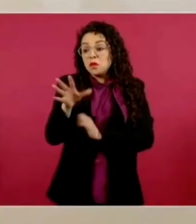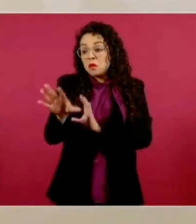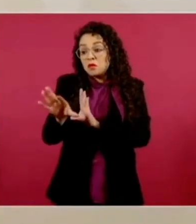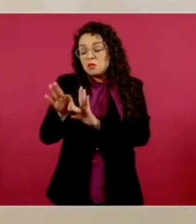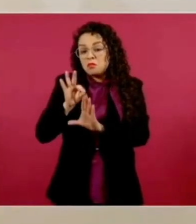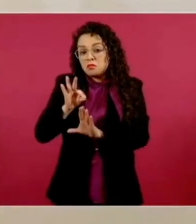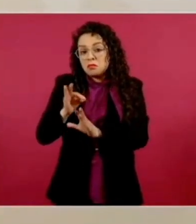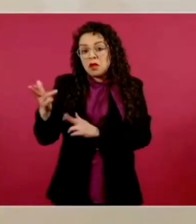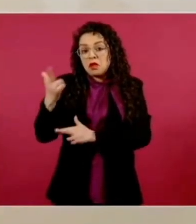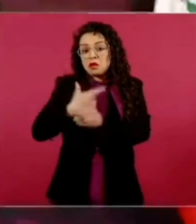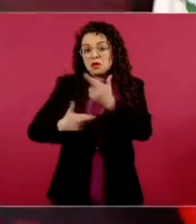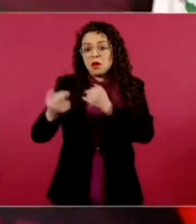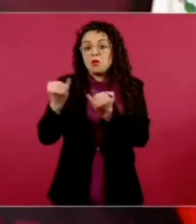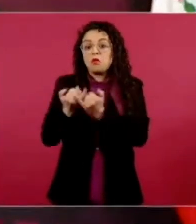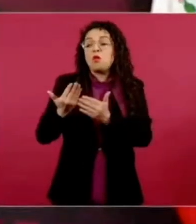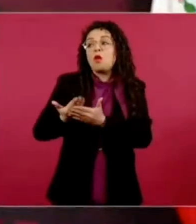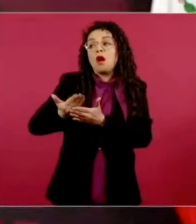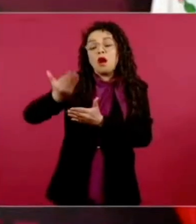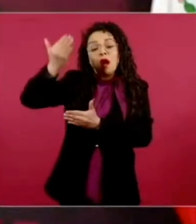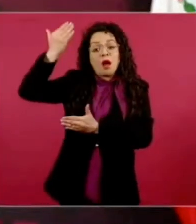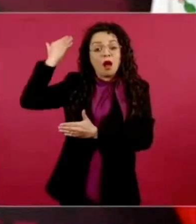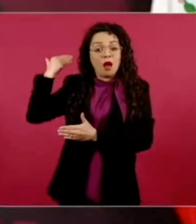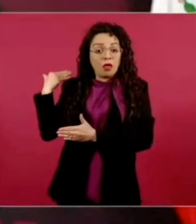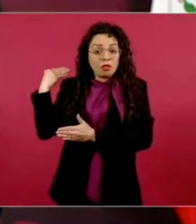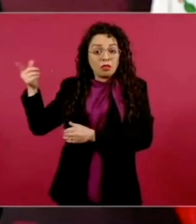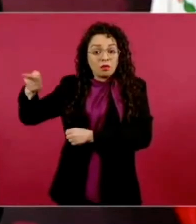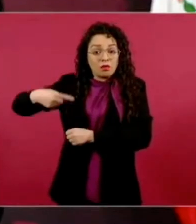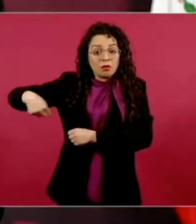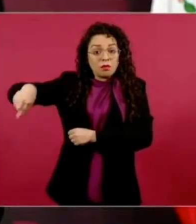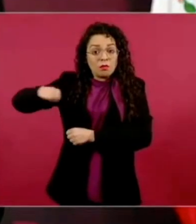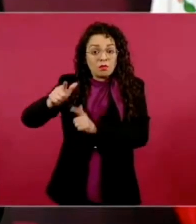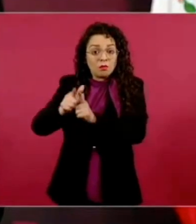los de antes, los corruptos?